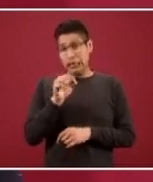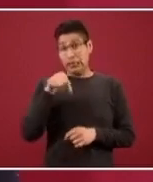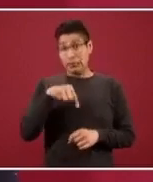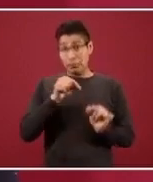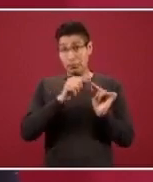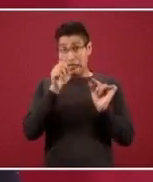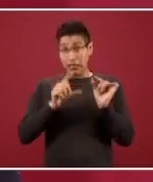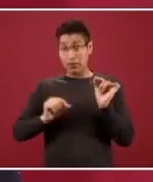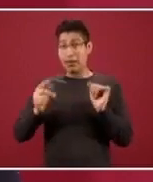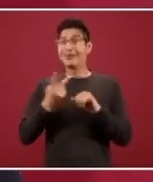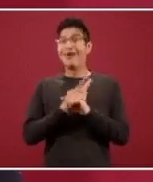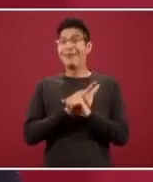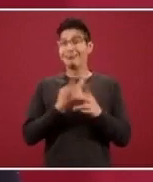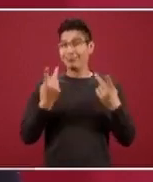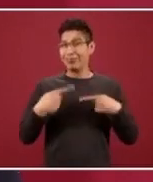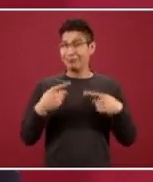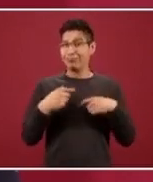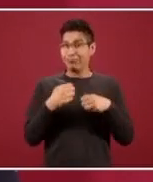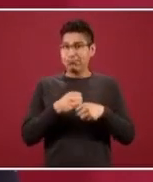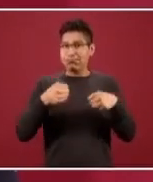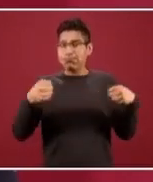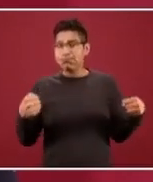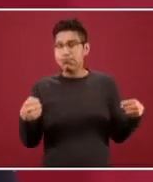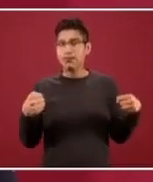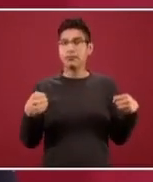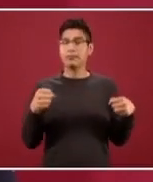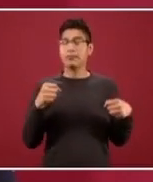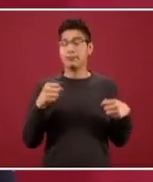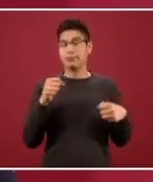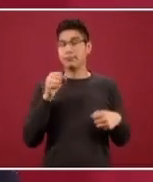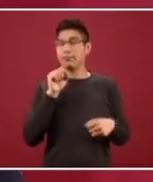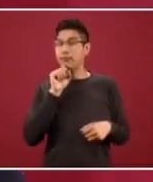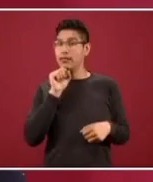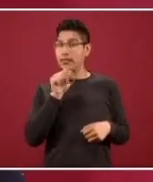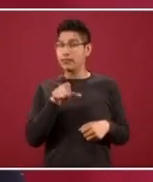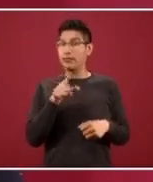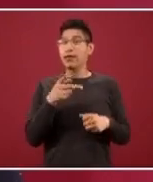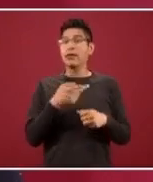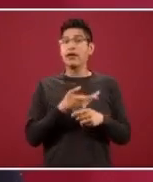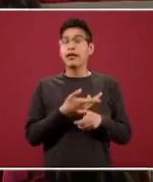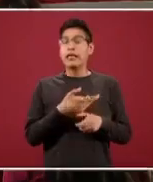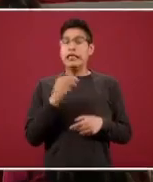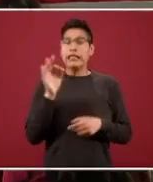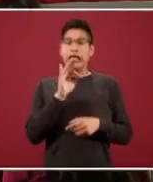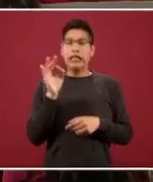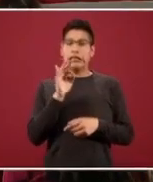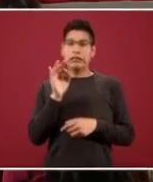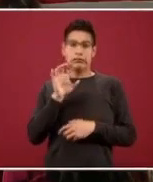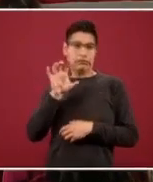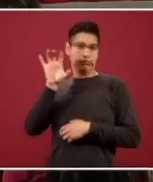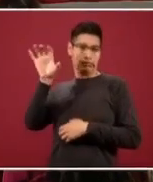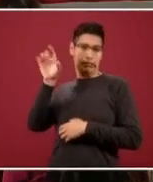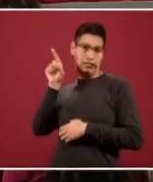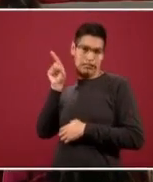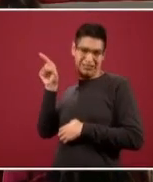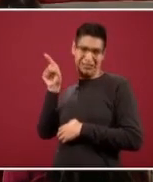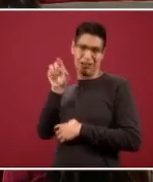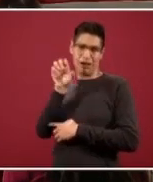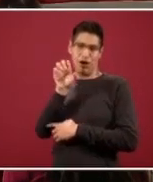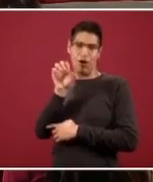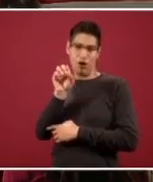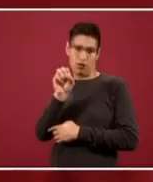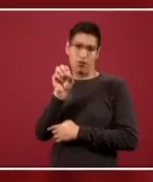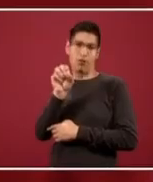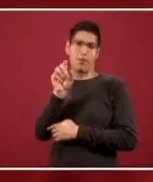obesidad, ¿sí? Y probablemente el modelaje que hayan hecho en la Organización Panamericana de la Salud, que es